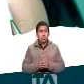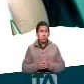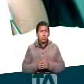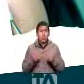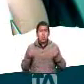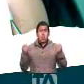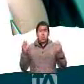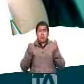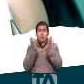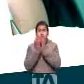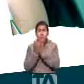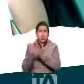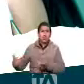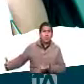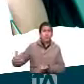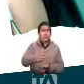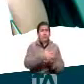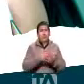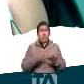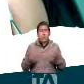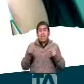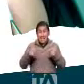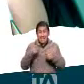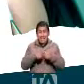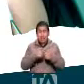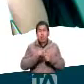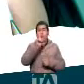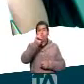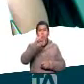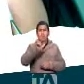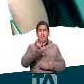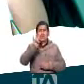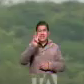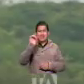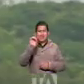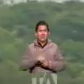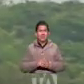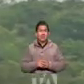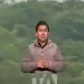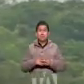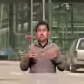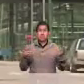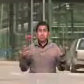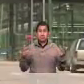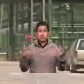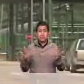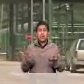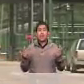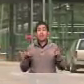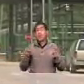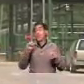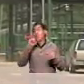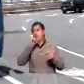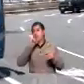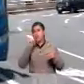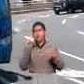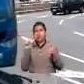cifra exacta de recolectores de basura. Solo en Quito, por ejemplo, son 1.370 y tampoco se ha identificado aún